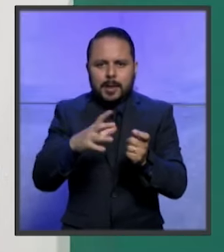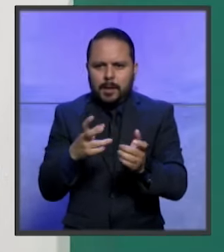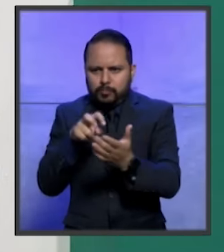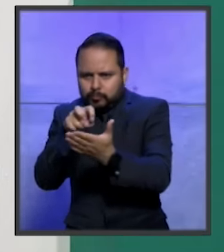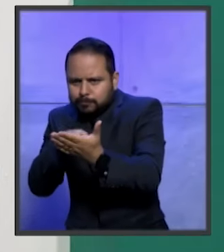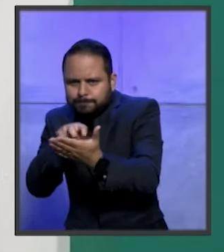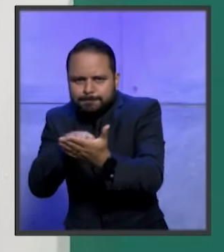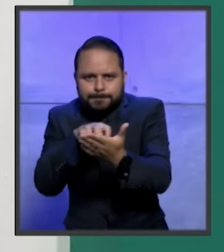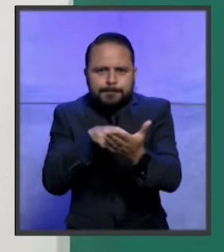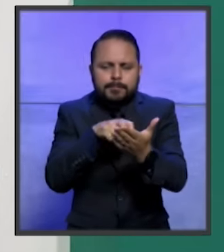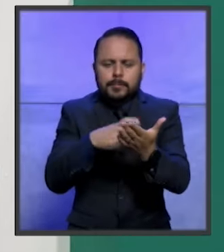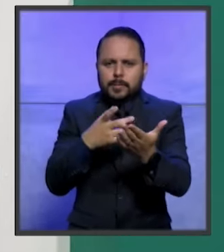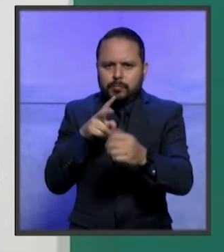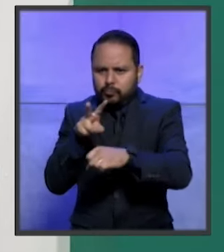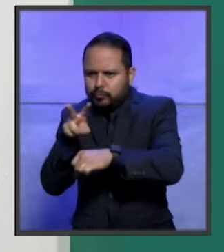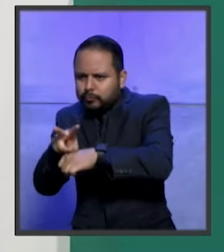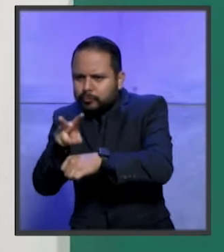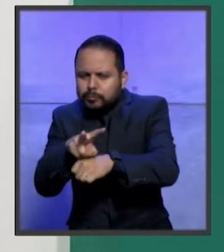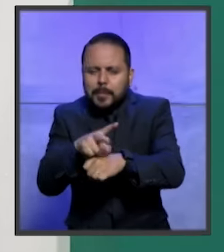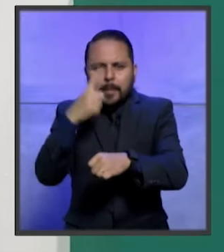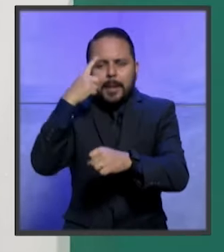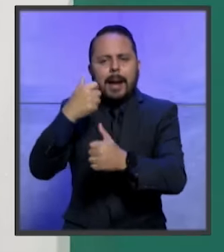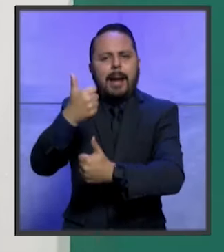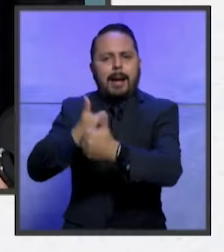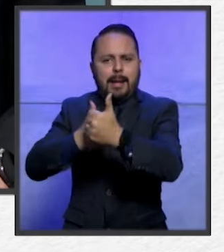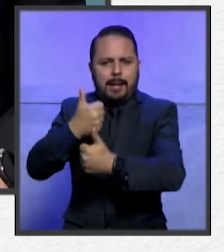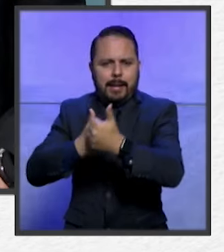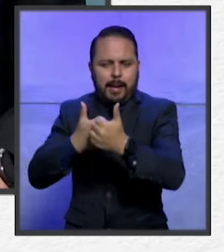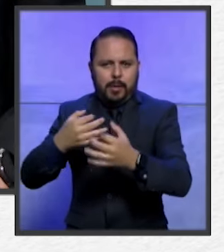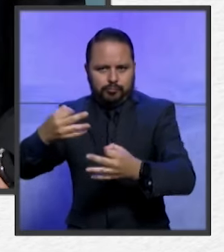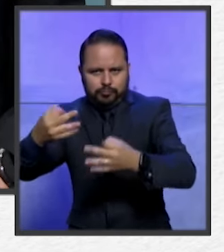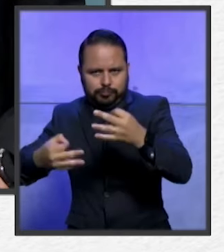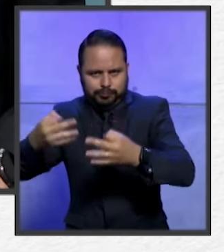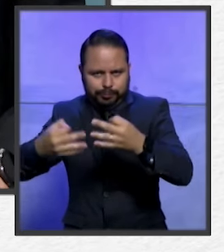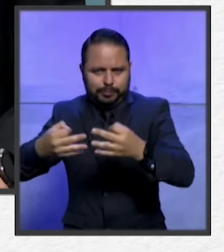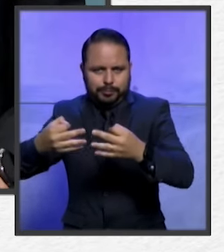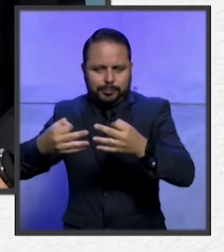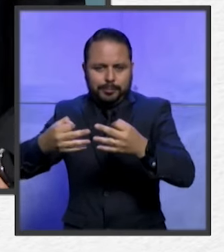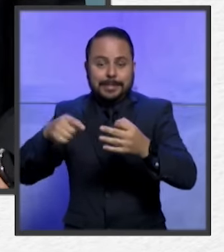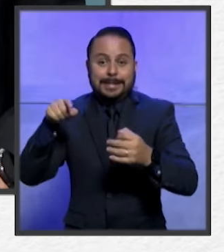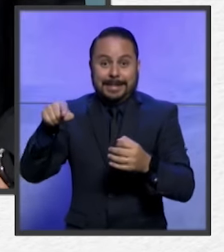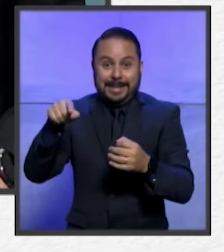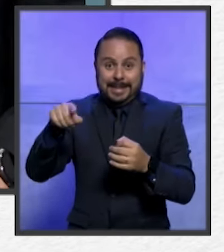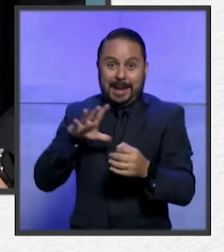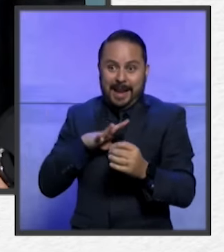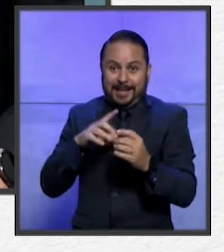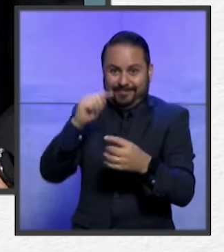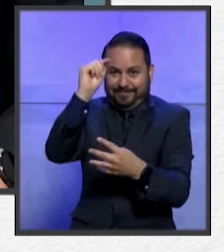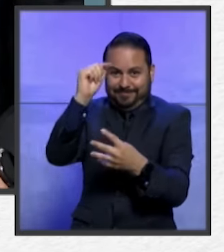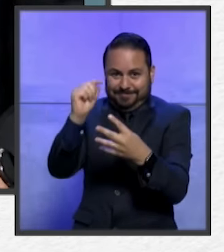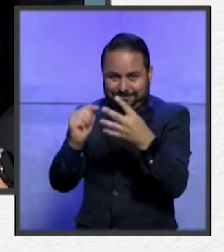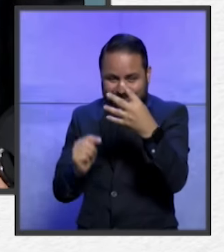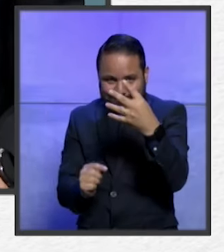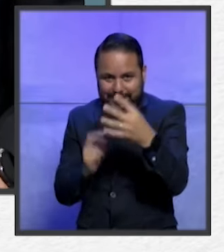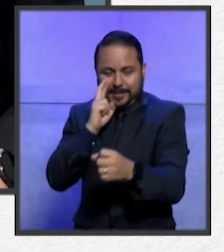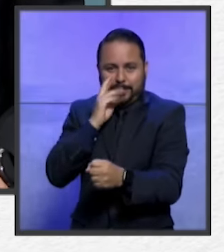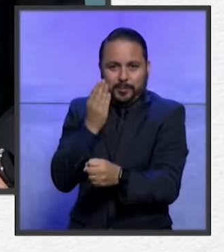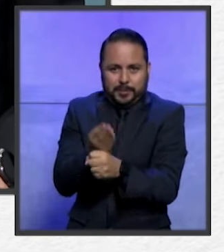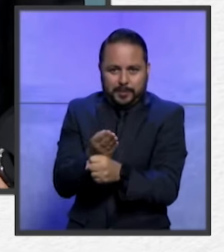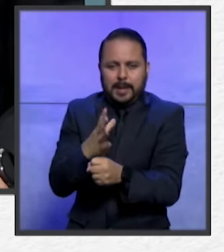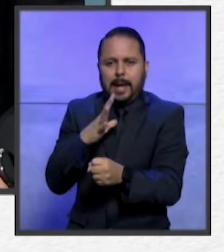disciplina vigilancia y carrera judicial y estas eh funciones de acuerdo con el